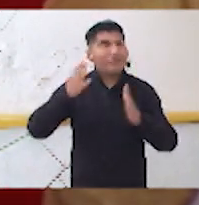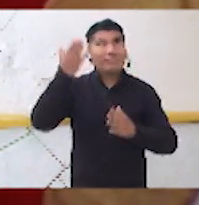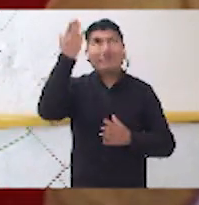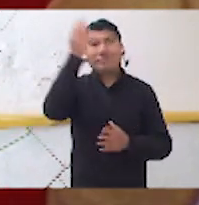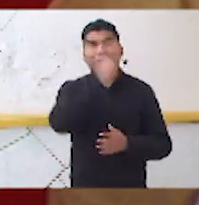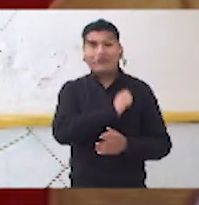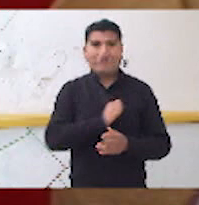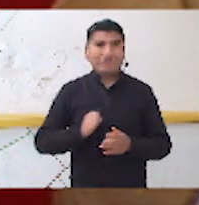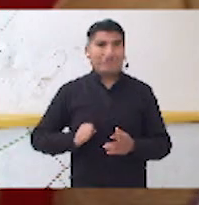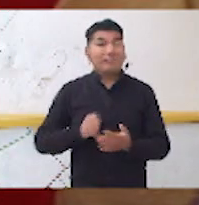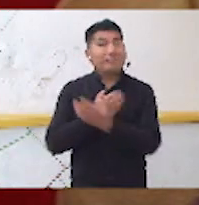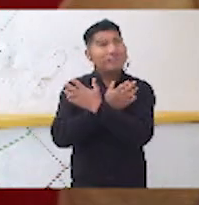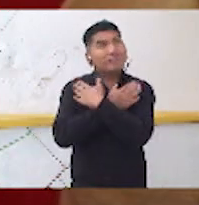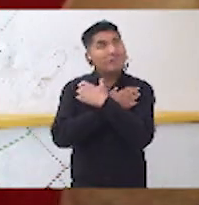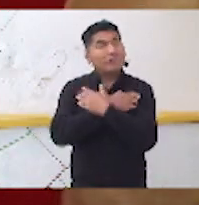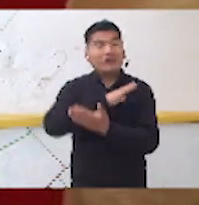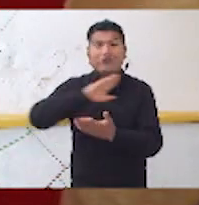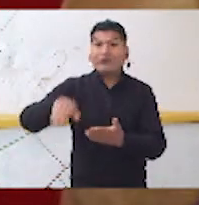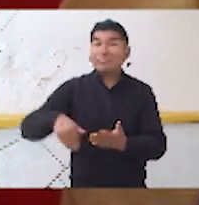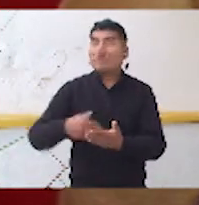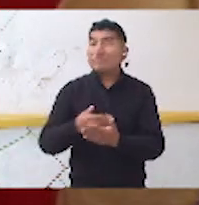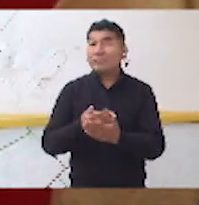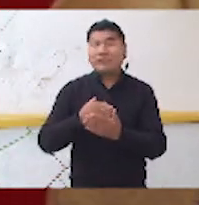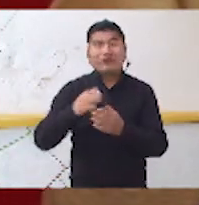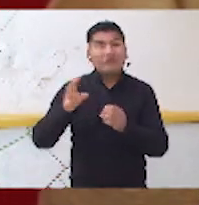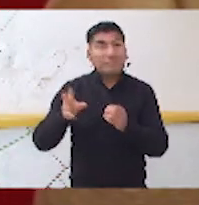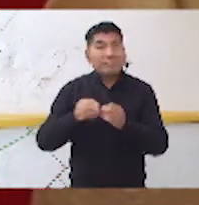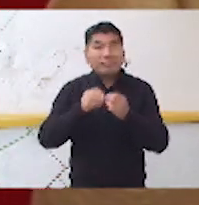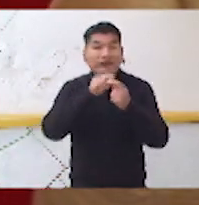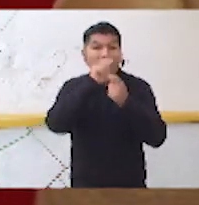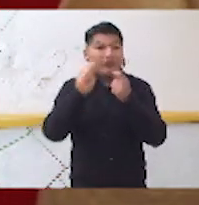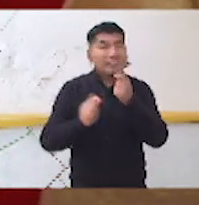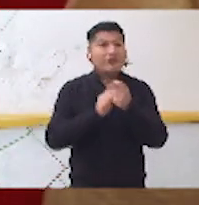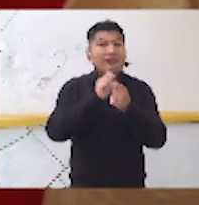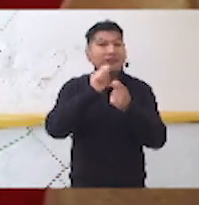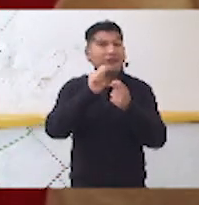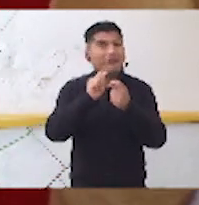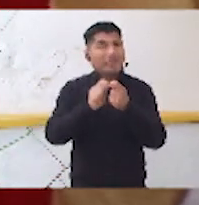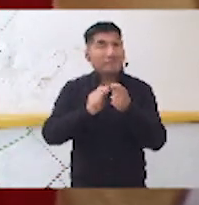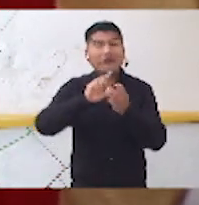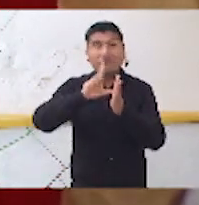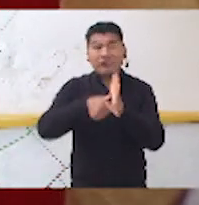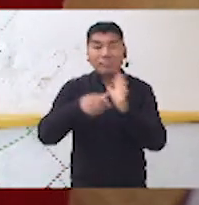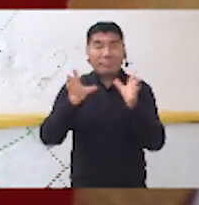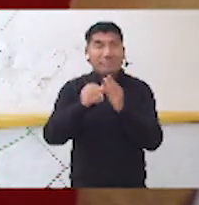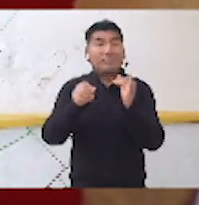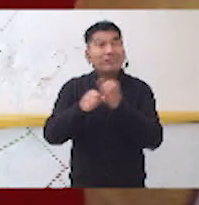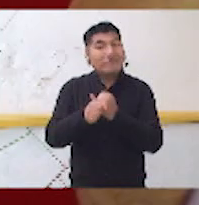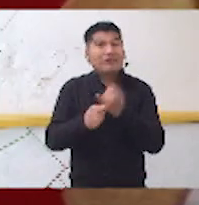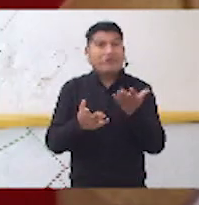El saludo a todos lo haré más detalladamente después en la homilía,